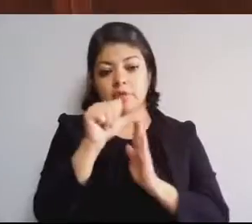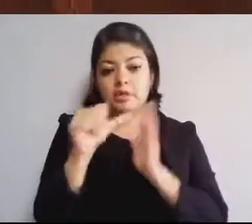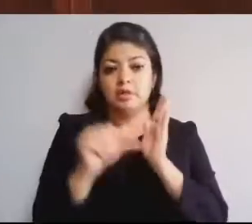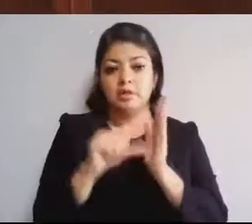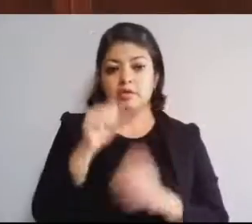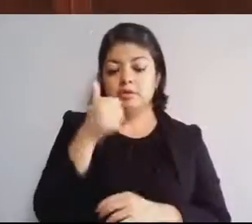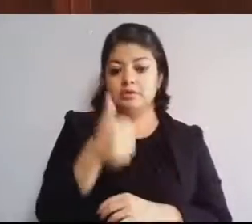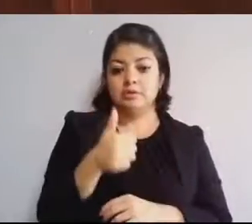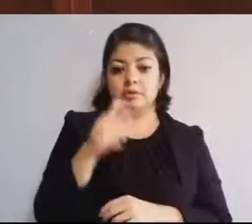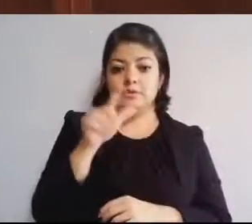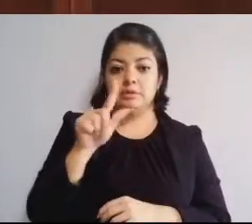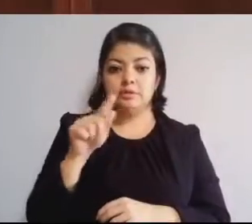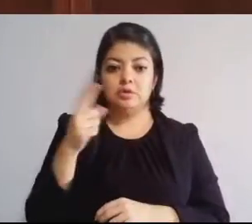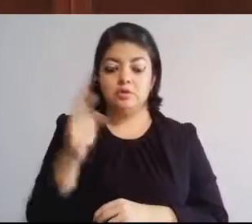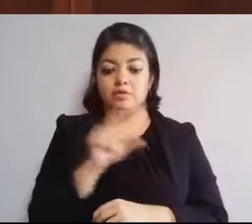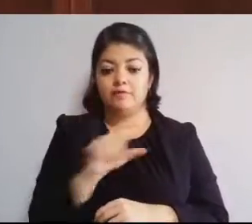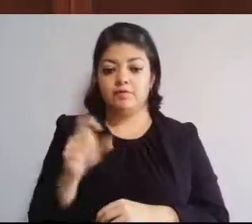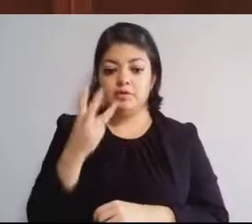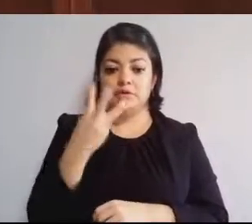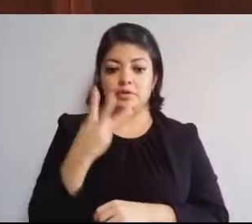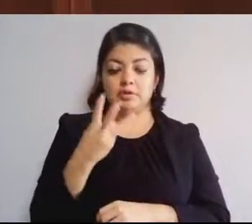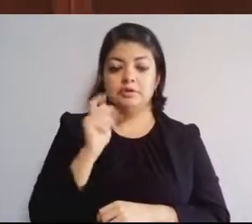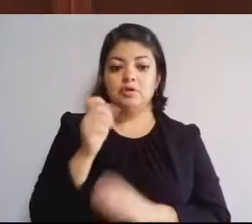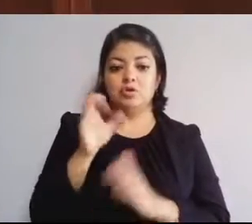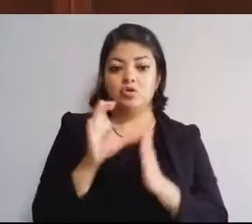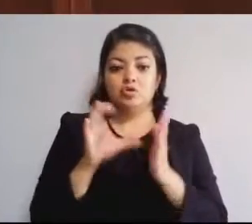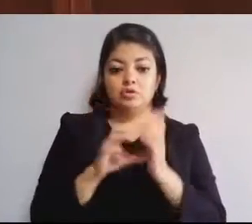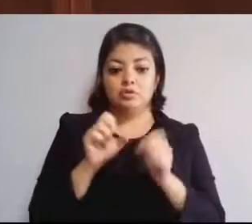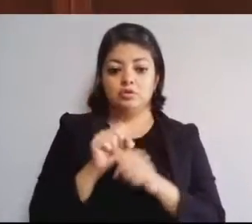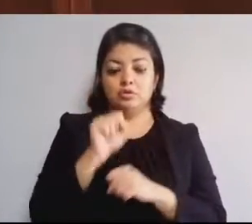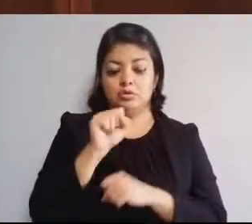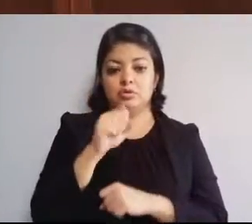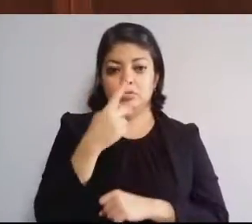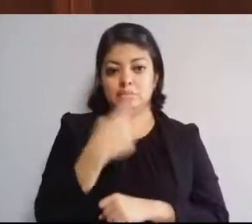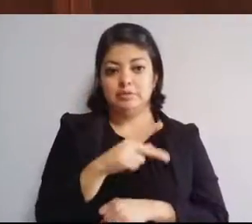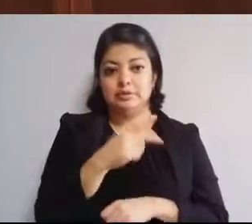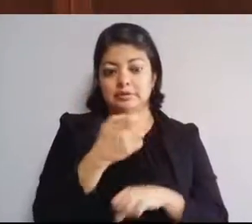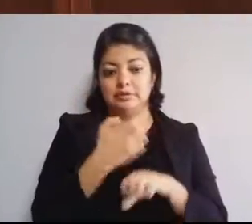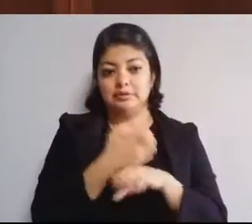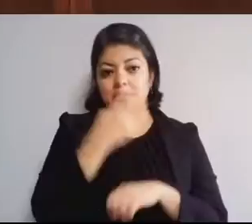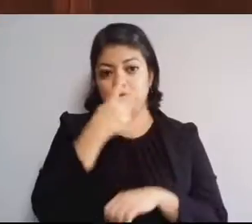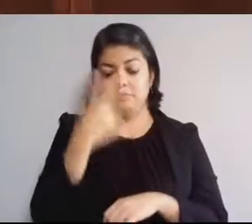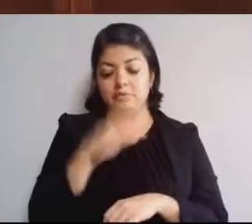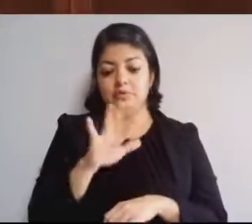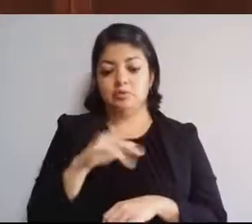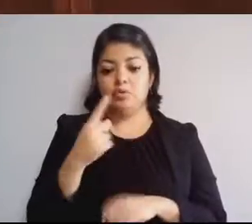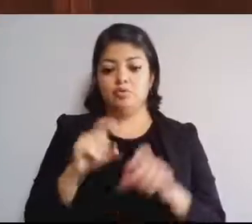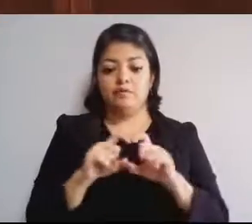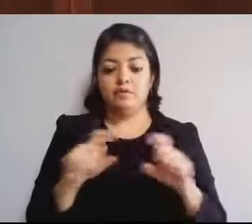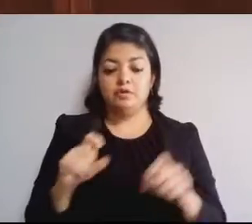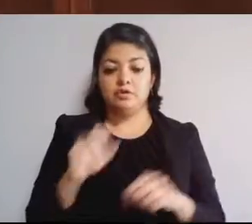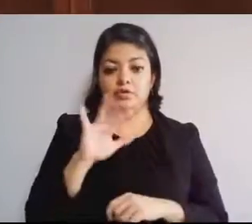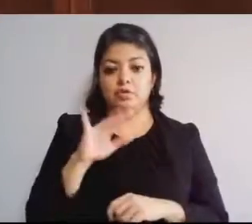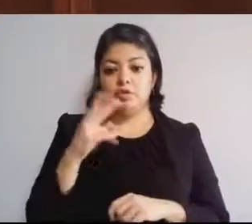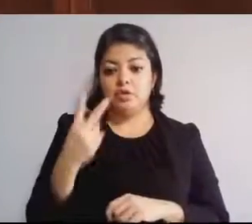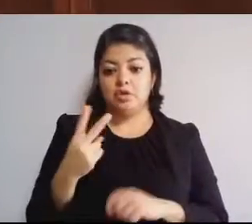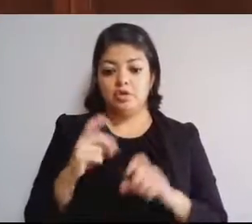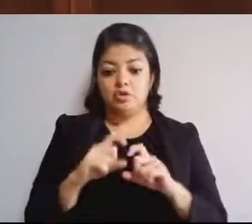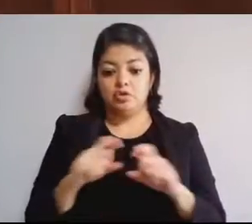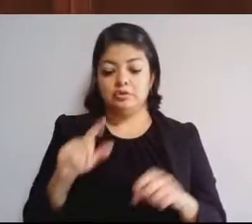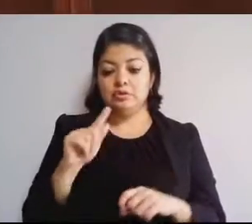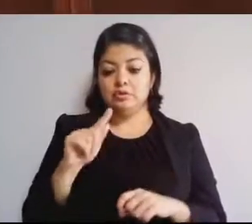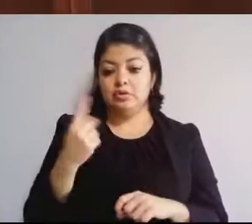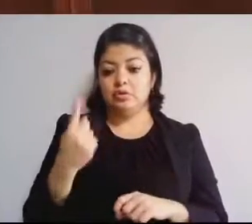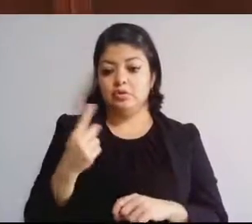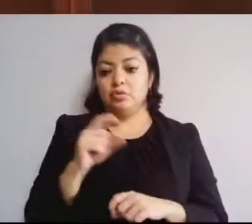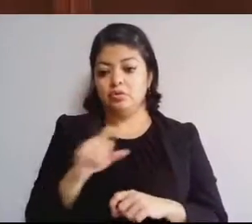6, 71, fracción 3 de la Constitución Política de los Estados Unidos Mexicanos, 51, fracción 2, 57 y 61, fracción 1